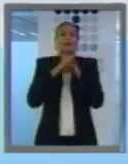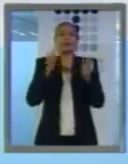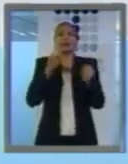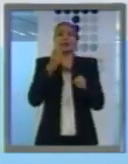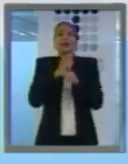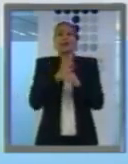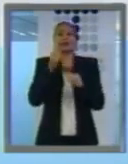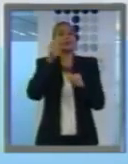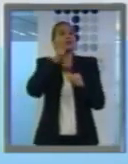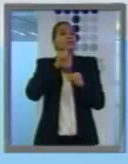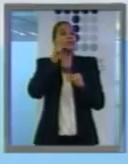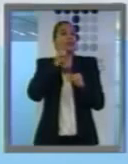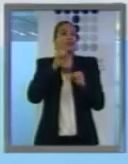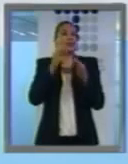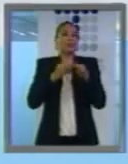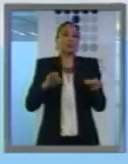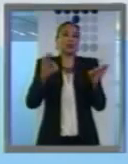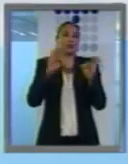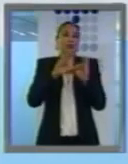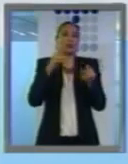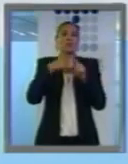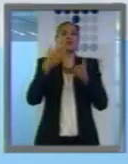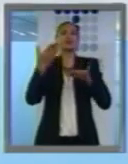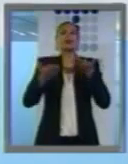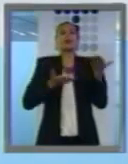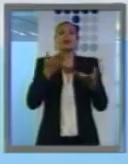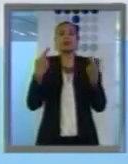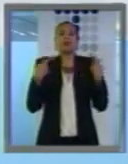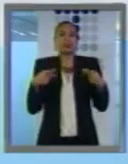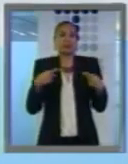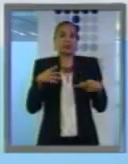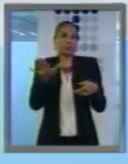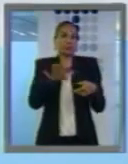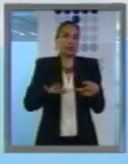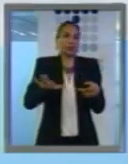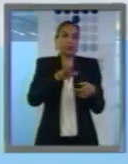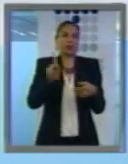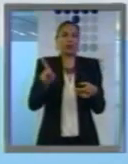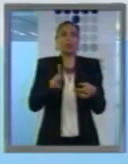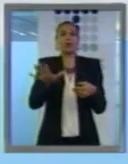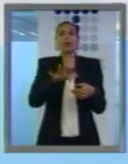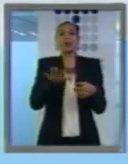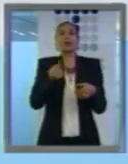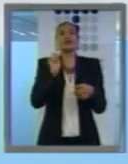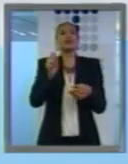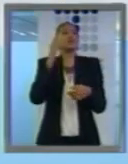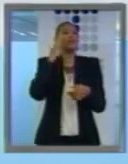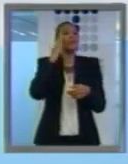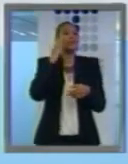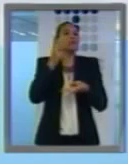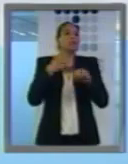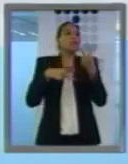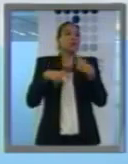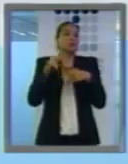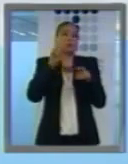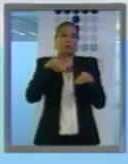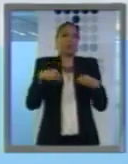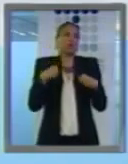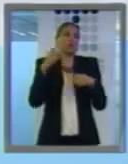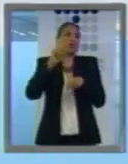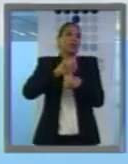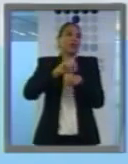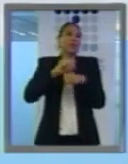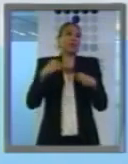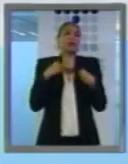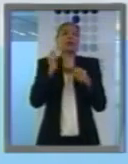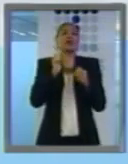que siempre son invocadas por servidores públicos, pero pues es parte de nuestra realidad política